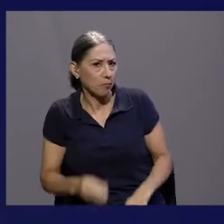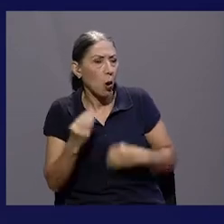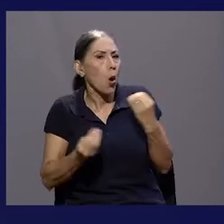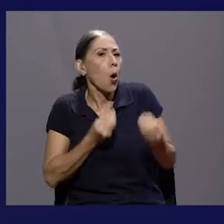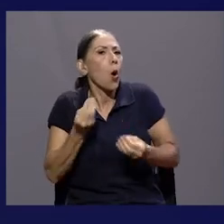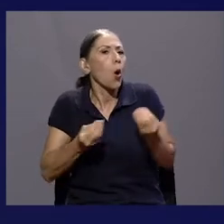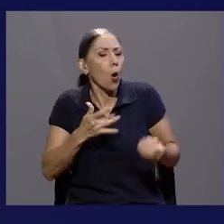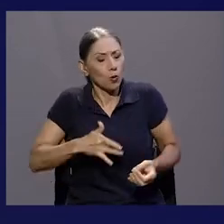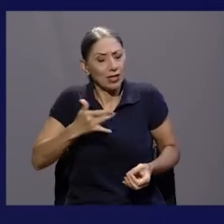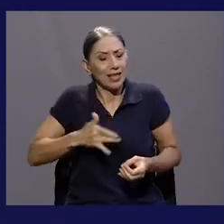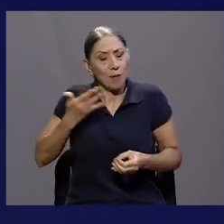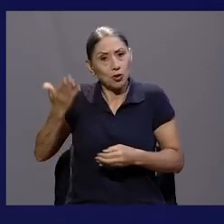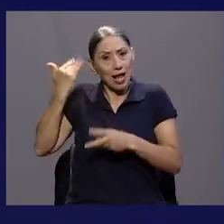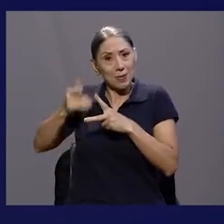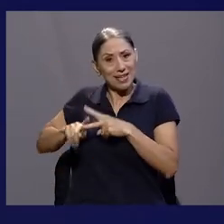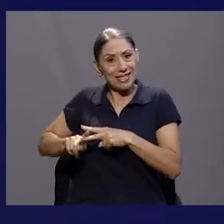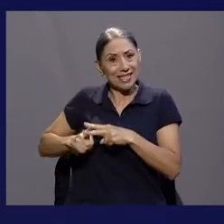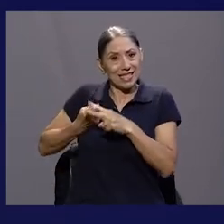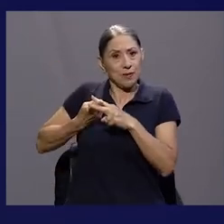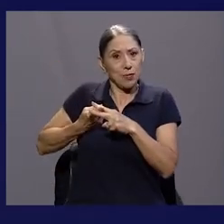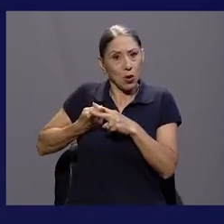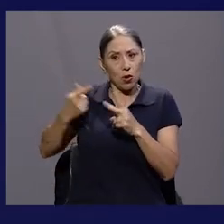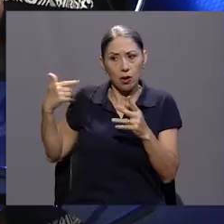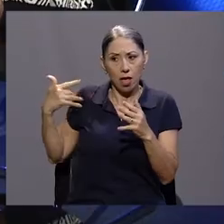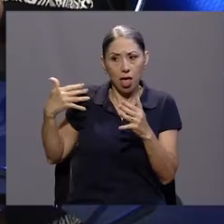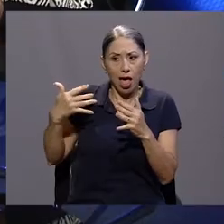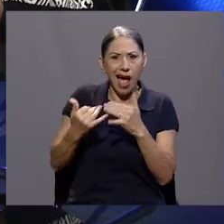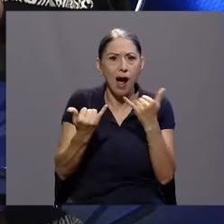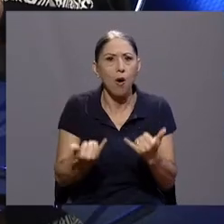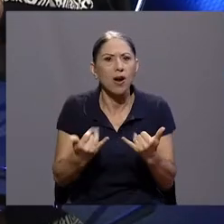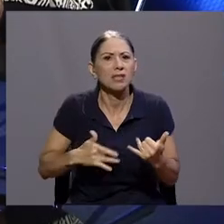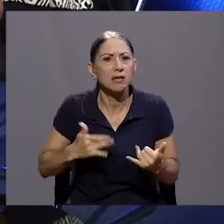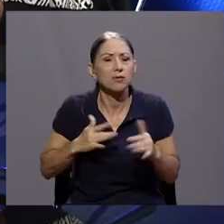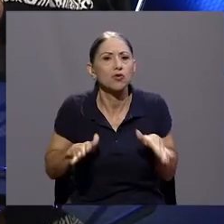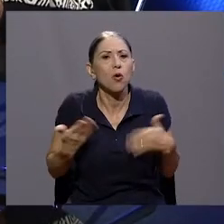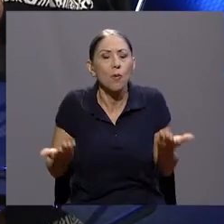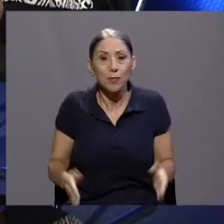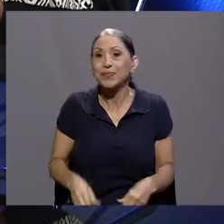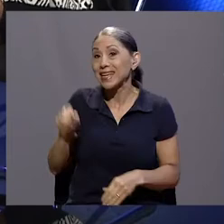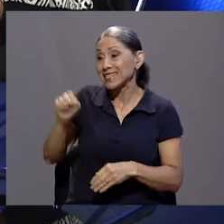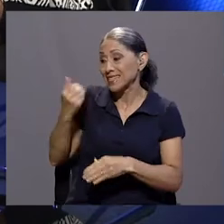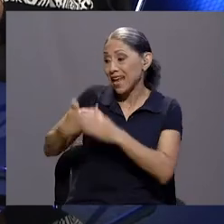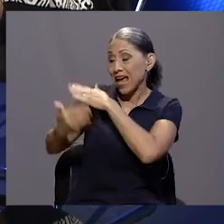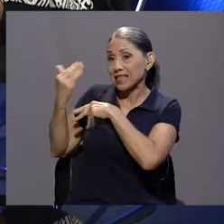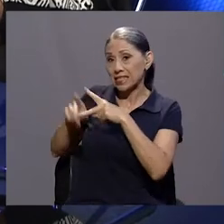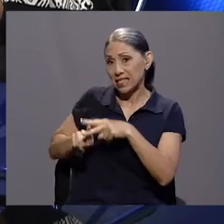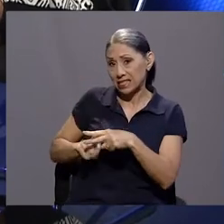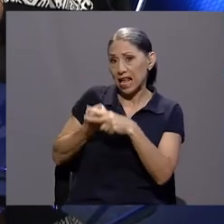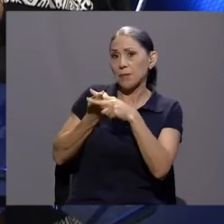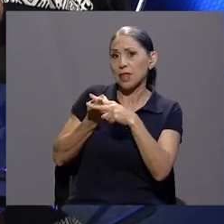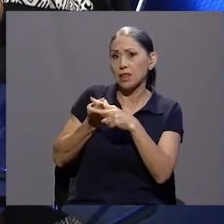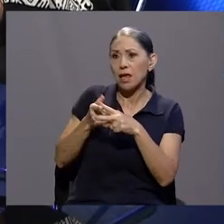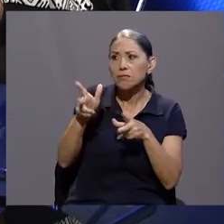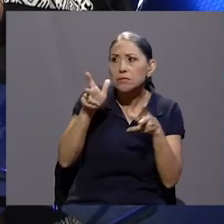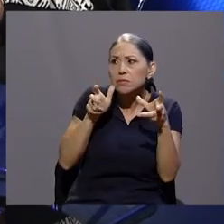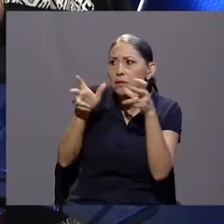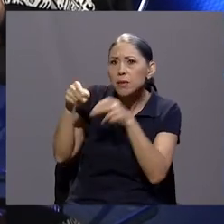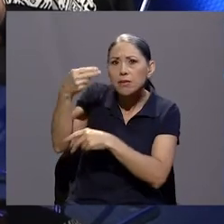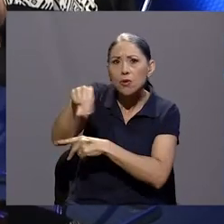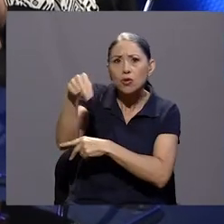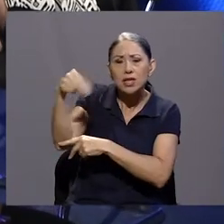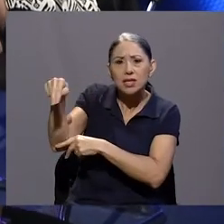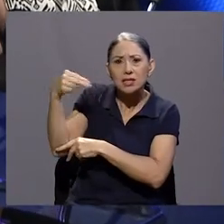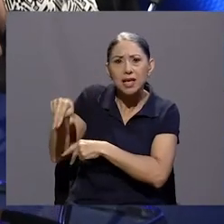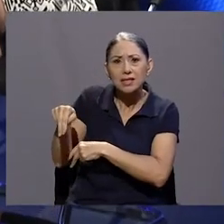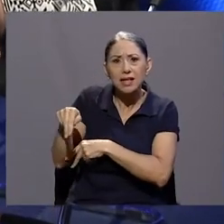sentido al principio ya como nos estamos sintiendo ahora si inicialmente fue incluso el impacto que en noticias podemos haber visto personas que compraban